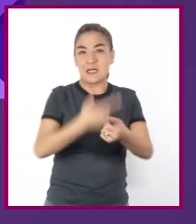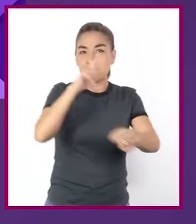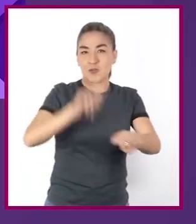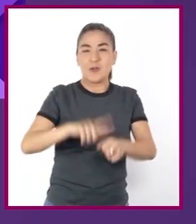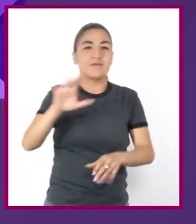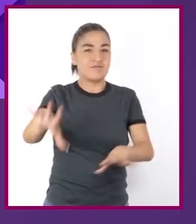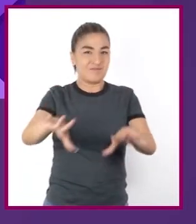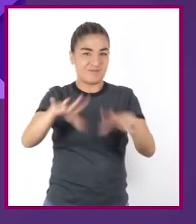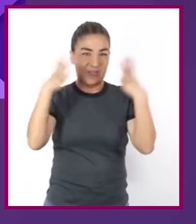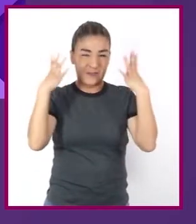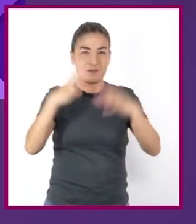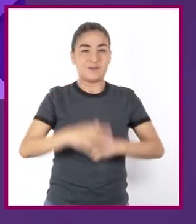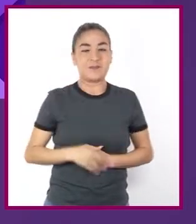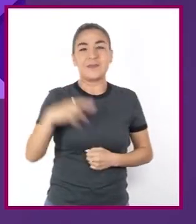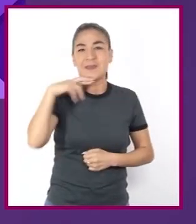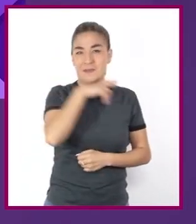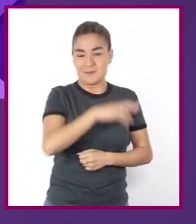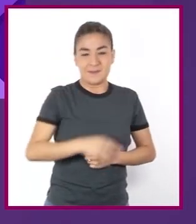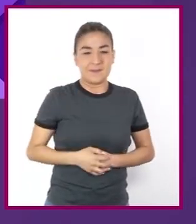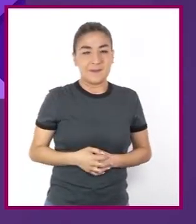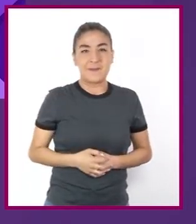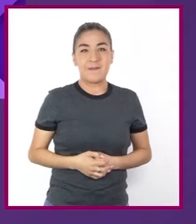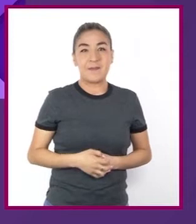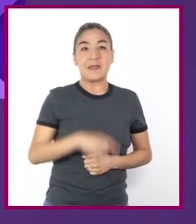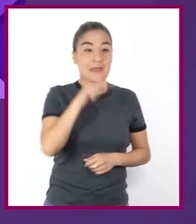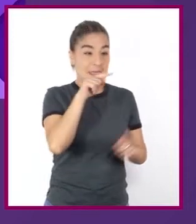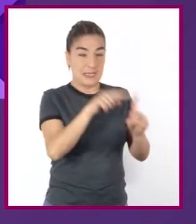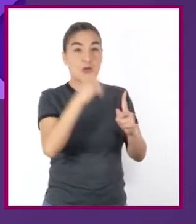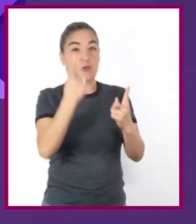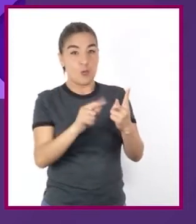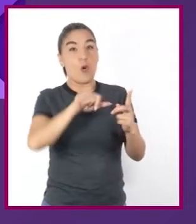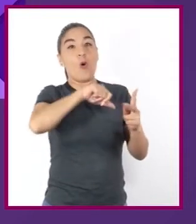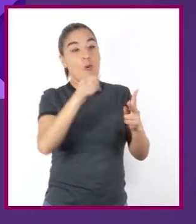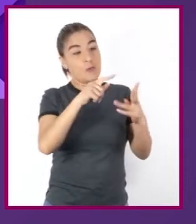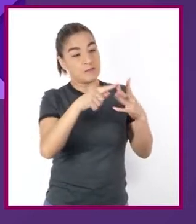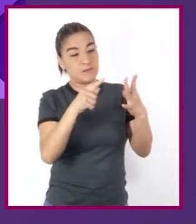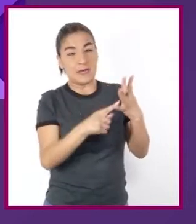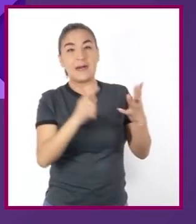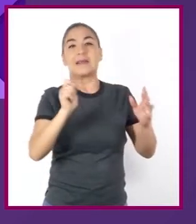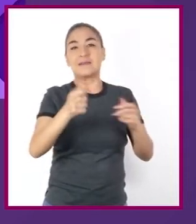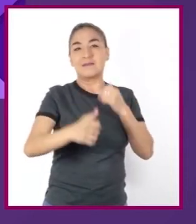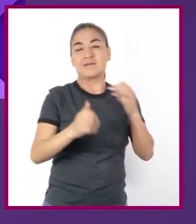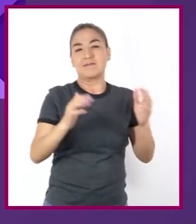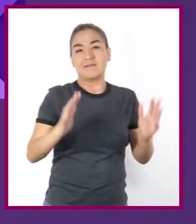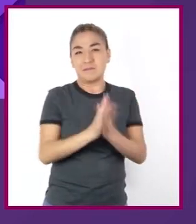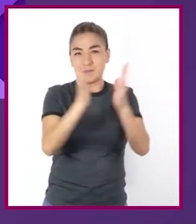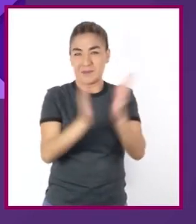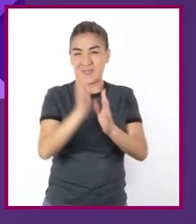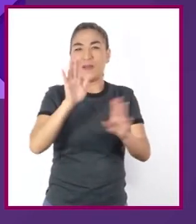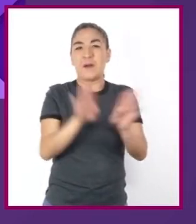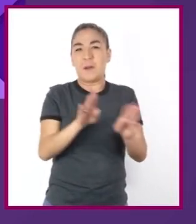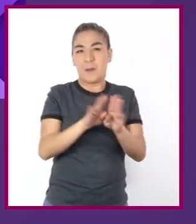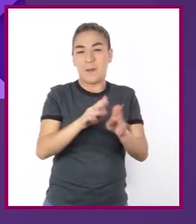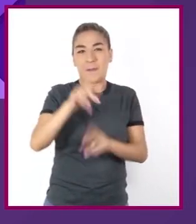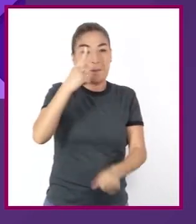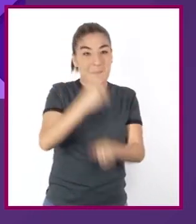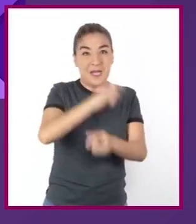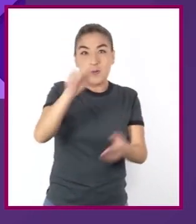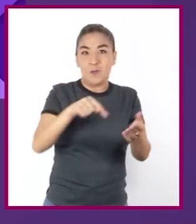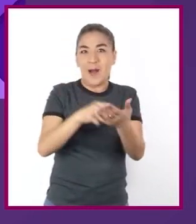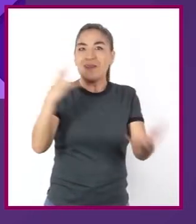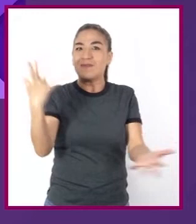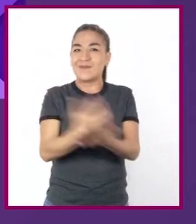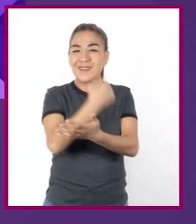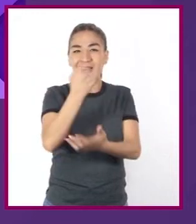velocidad. Él y otros participantes logran obtener el primer lugar de su categoría y